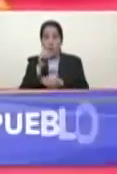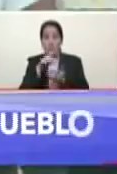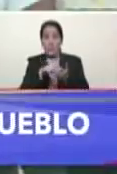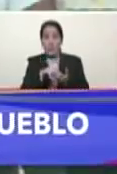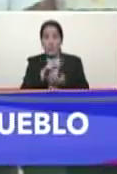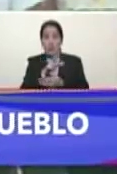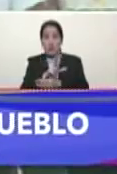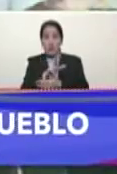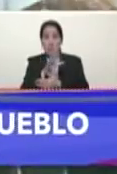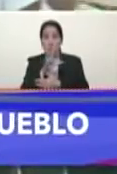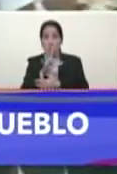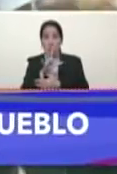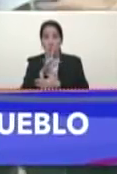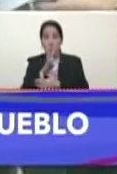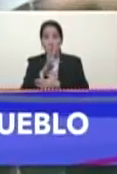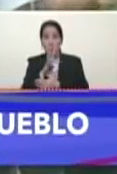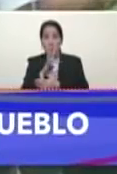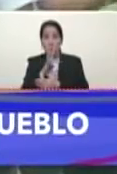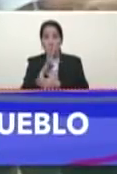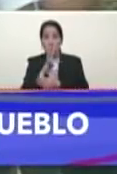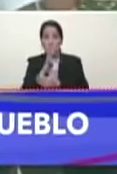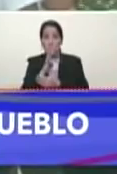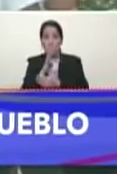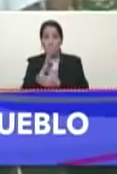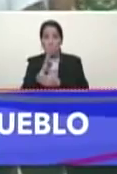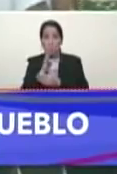conucos recibiendo de parte del gobierno nacional